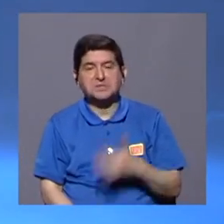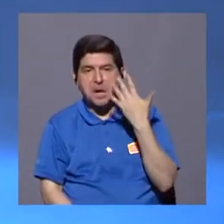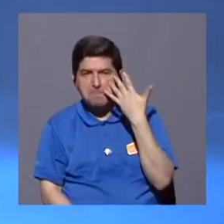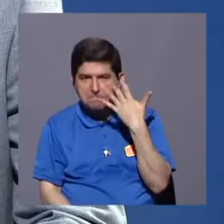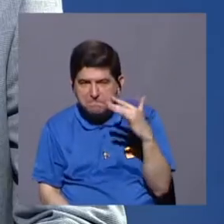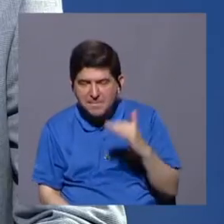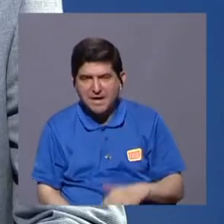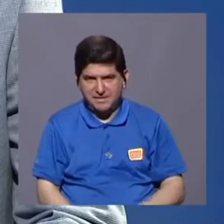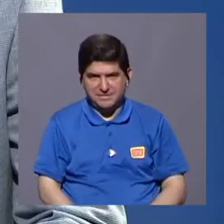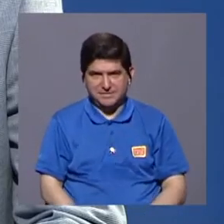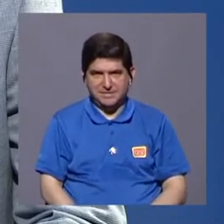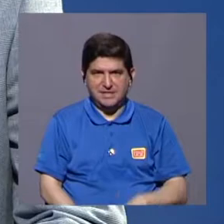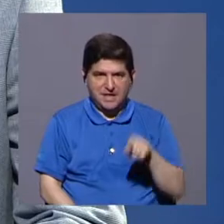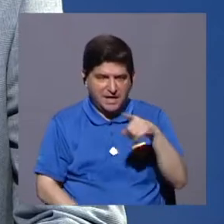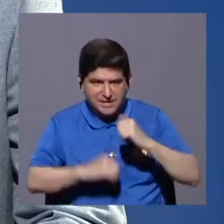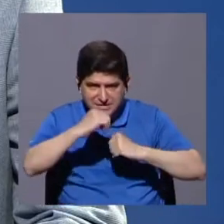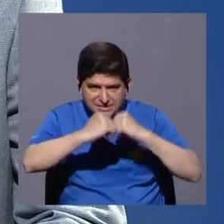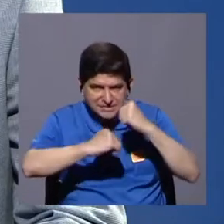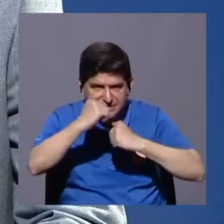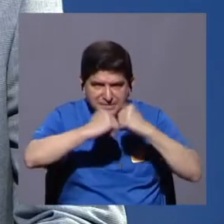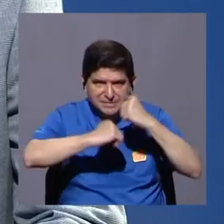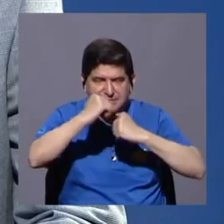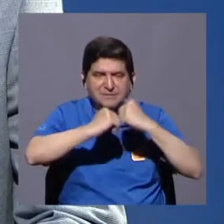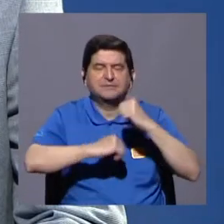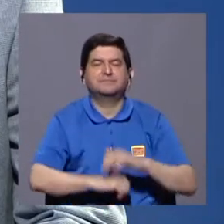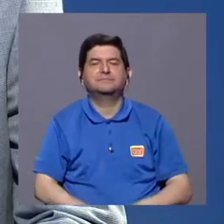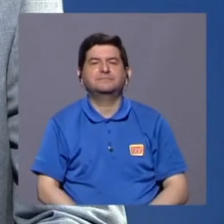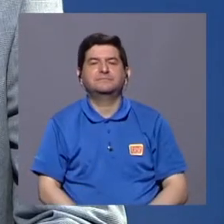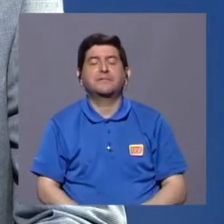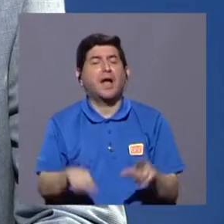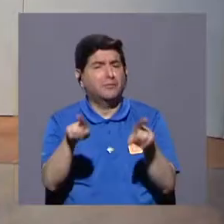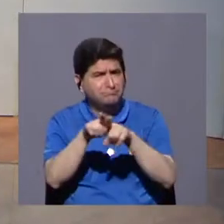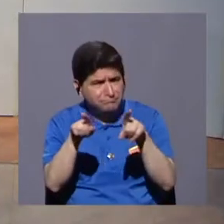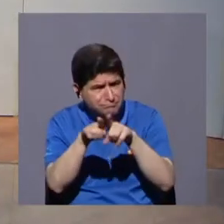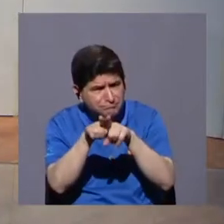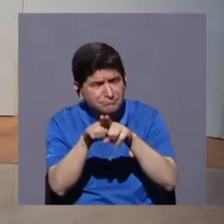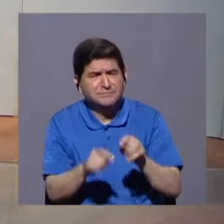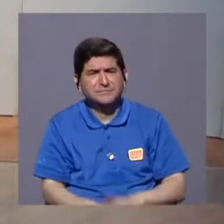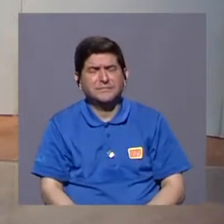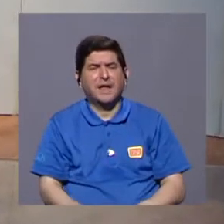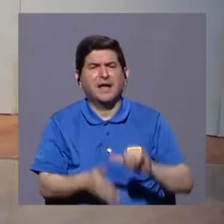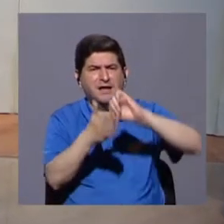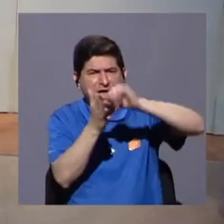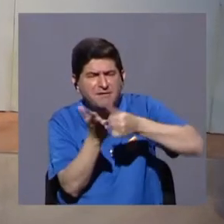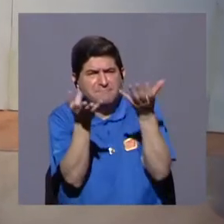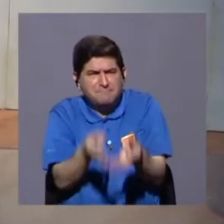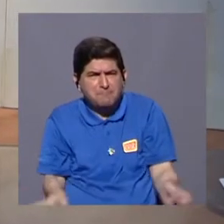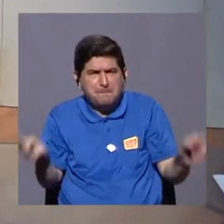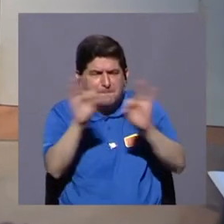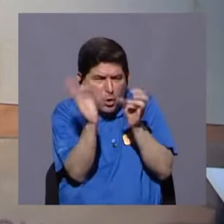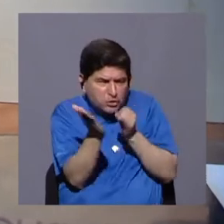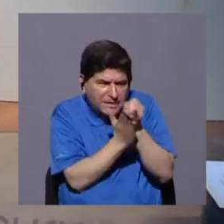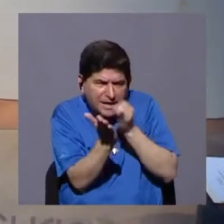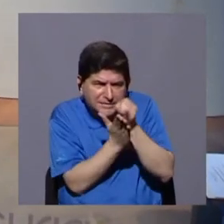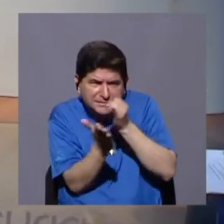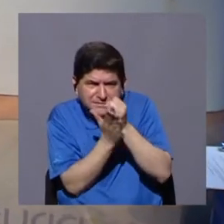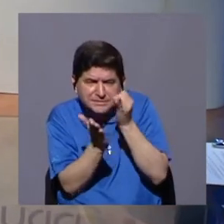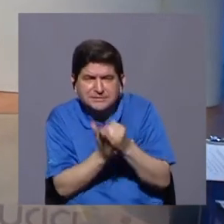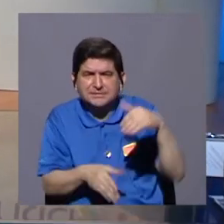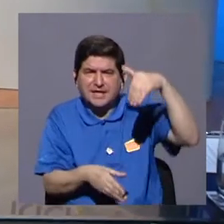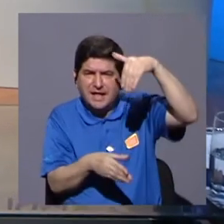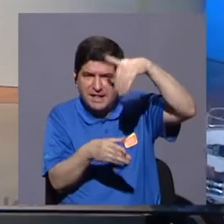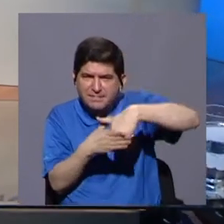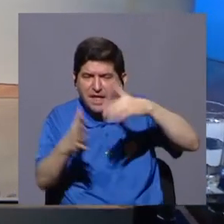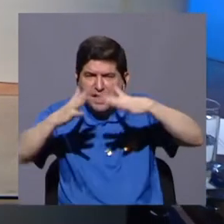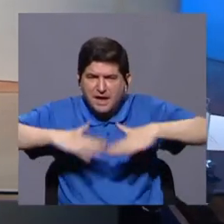estructura verdad entonces también bueno hay que resaltar la importancia de la investigación dentro de